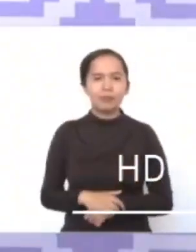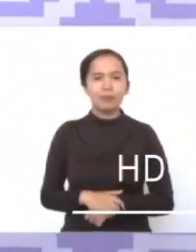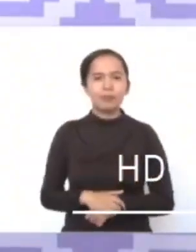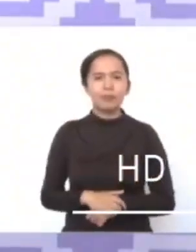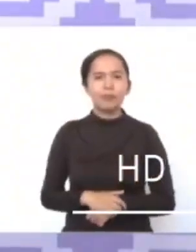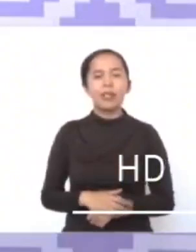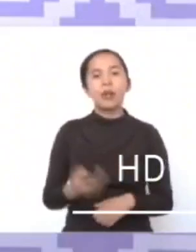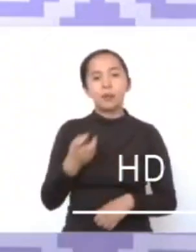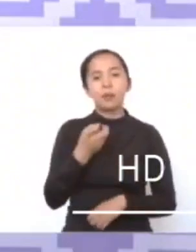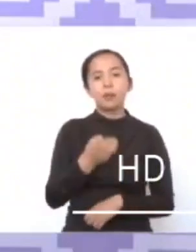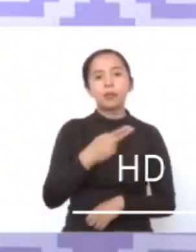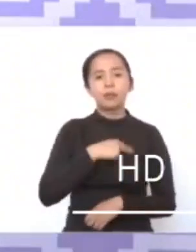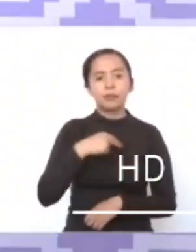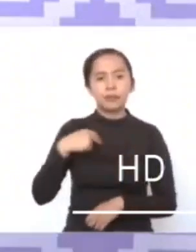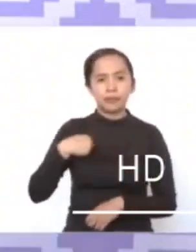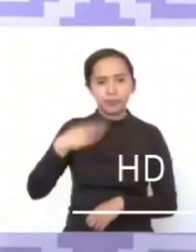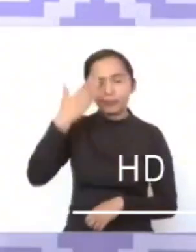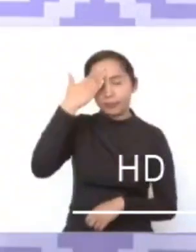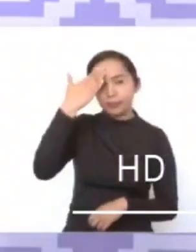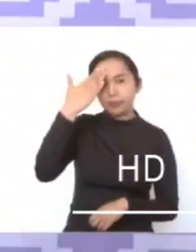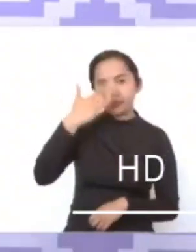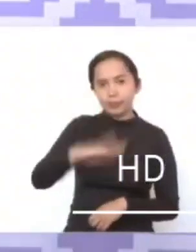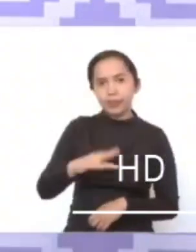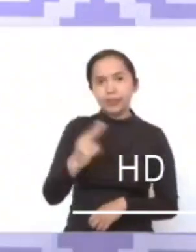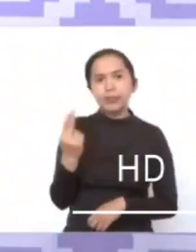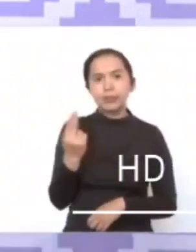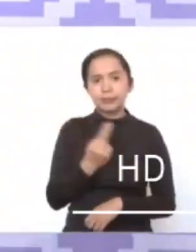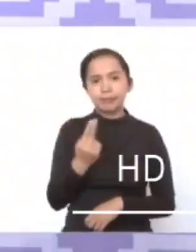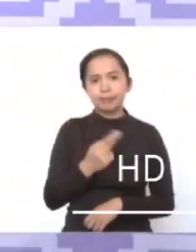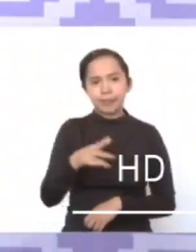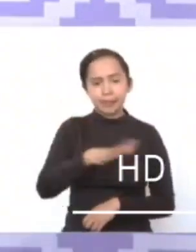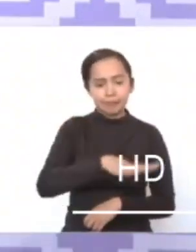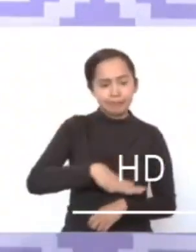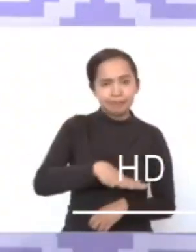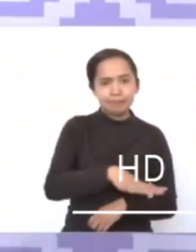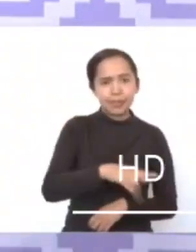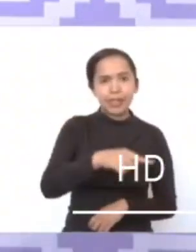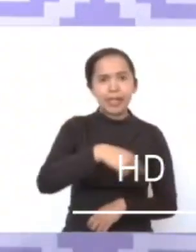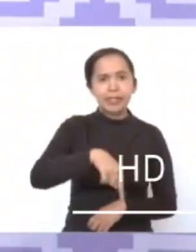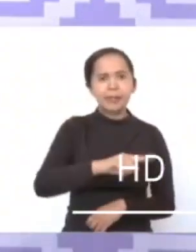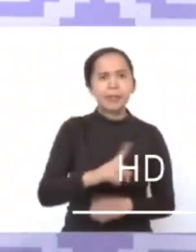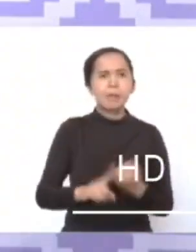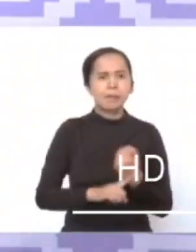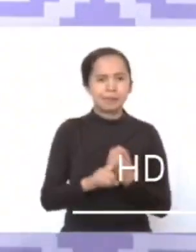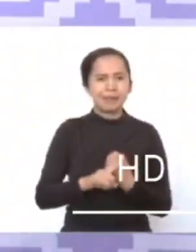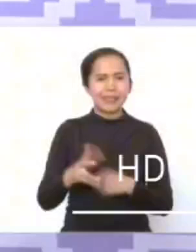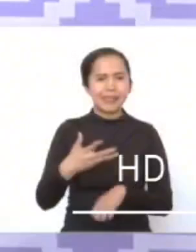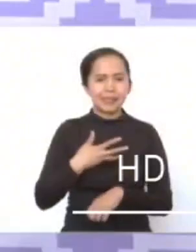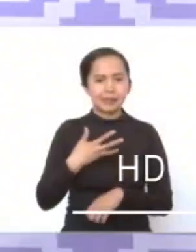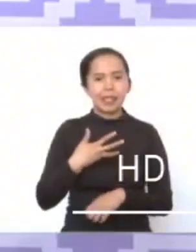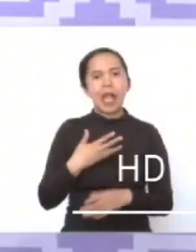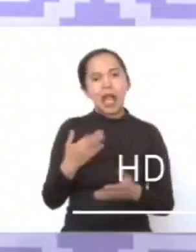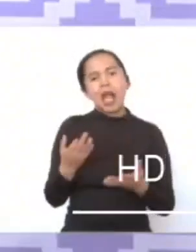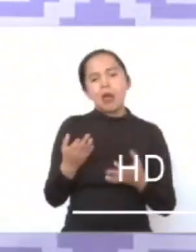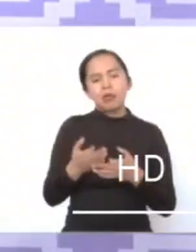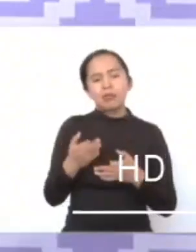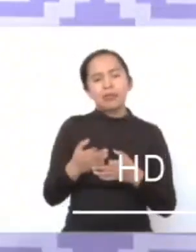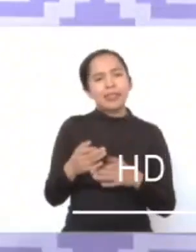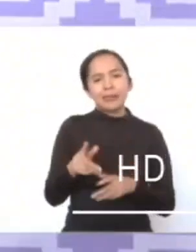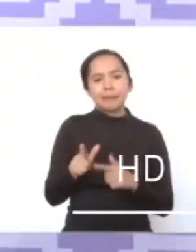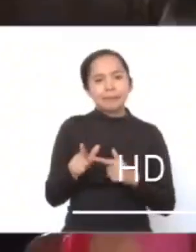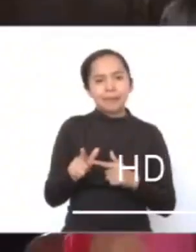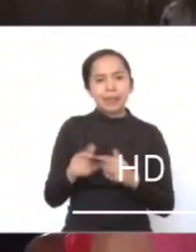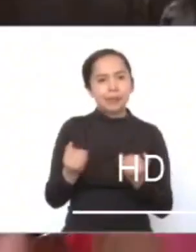Para lograrlo, sabíamos que debíamos atender los problemas estructurales que prevalecían, y muchos aún prevalecen, por